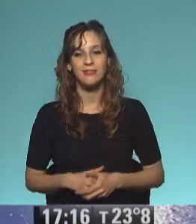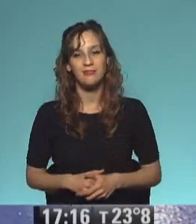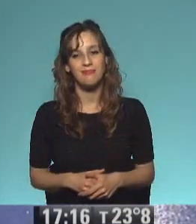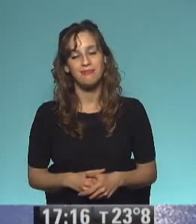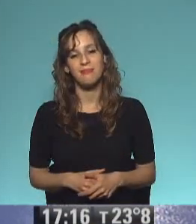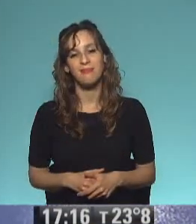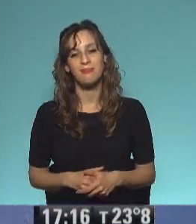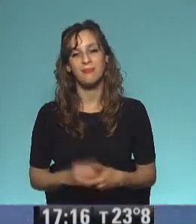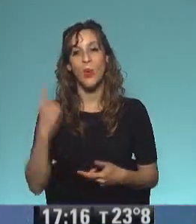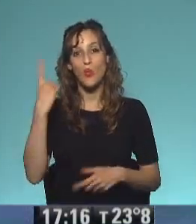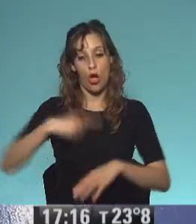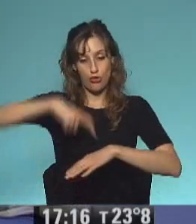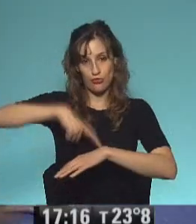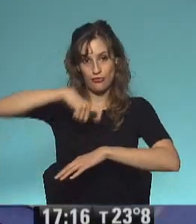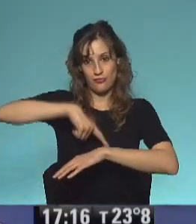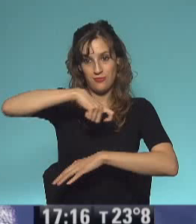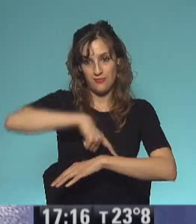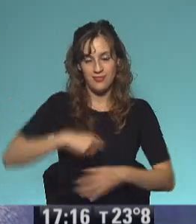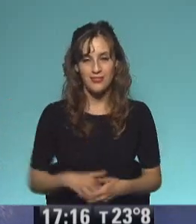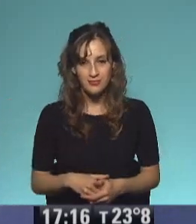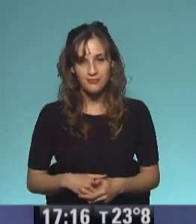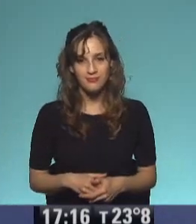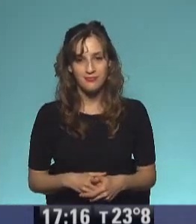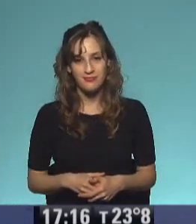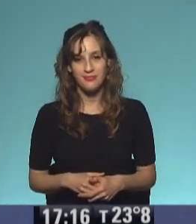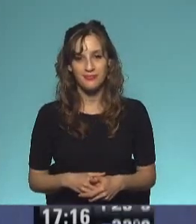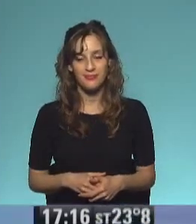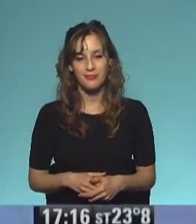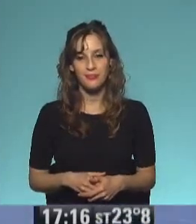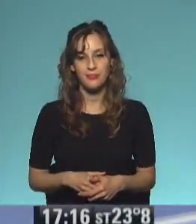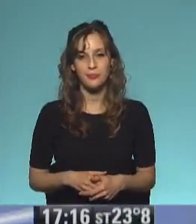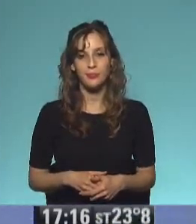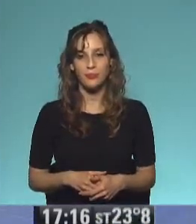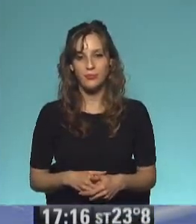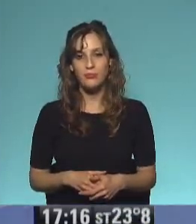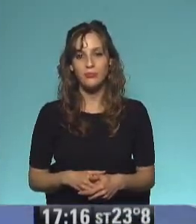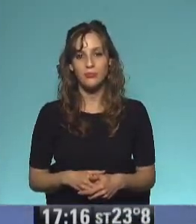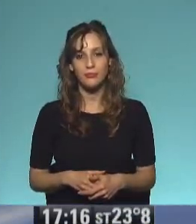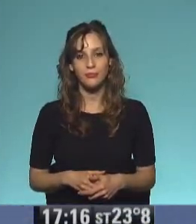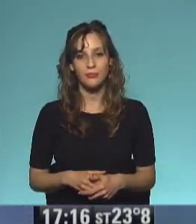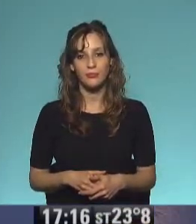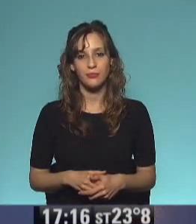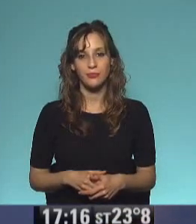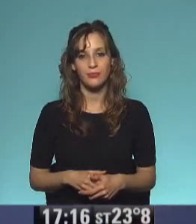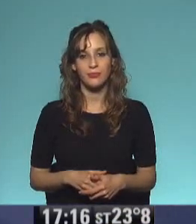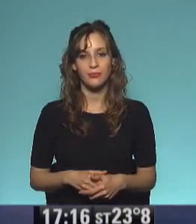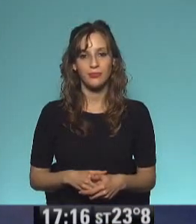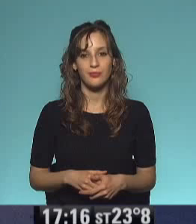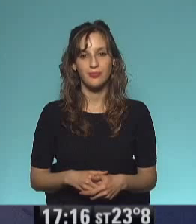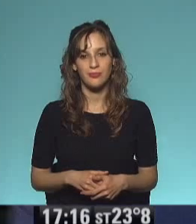Y vuelvo con el otro, a ver, ¿eh? A ver en casa. ¿Y vuelvo con el otro pie? Sí, vuelvo con el